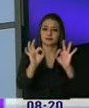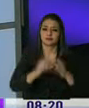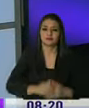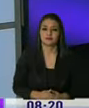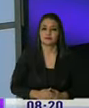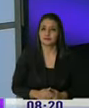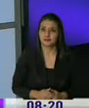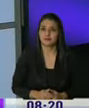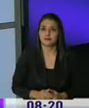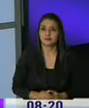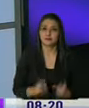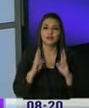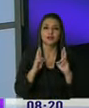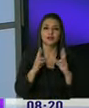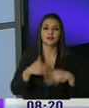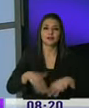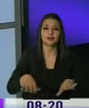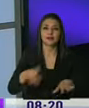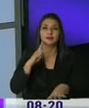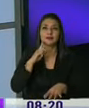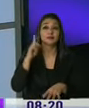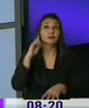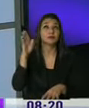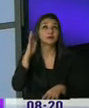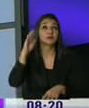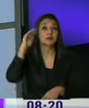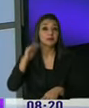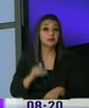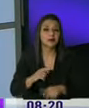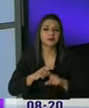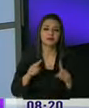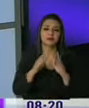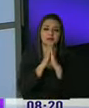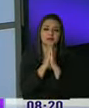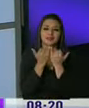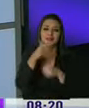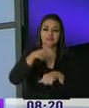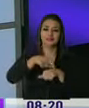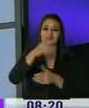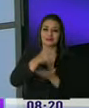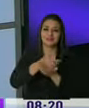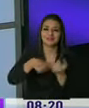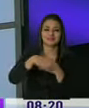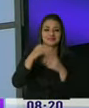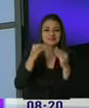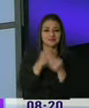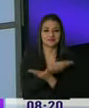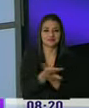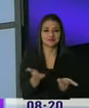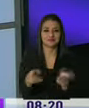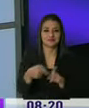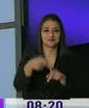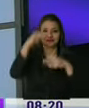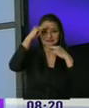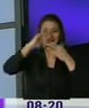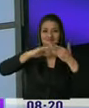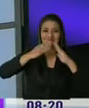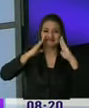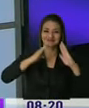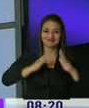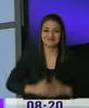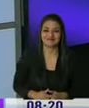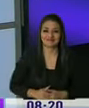ahí está. Ojalá se iluminen, bajita la iluminación, pero se iluminen. Tiempo de una pausa, ya retornamos acá. Este es el primer noticiero de la